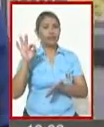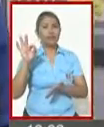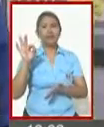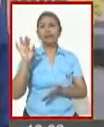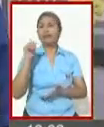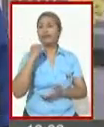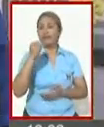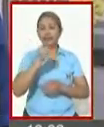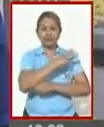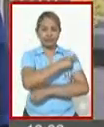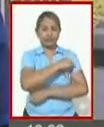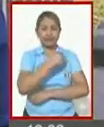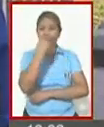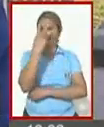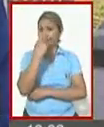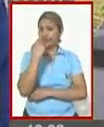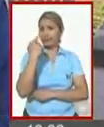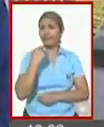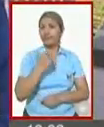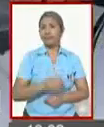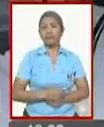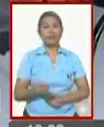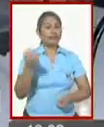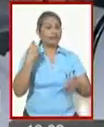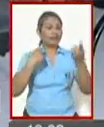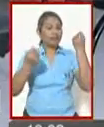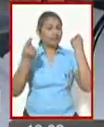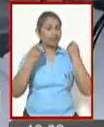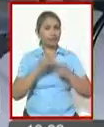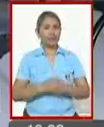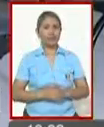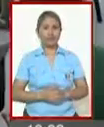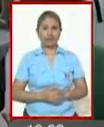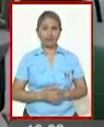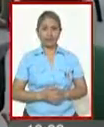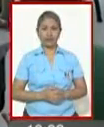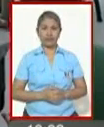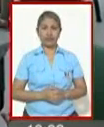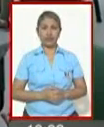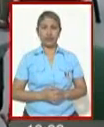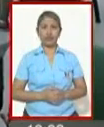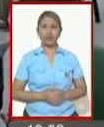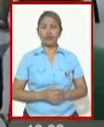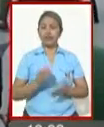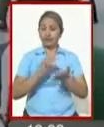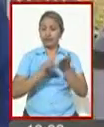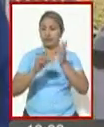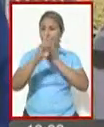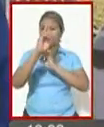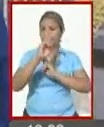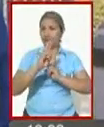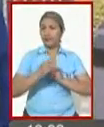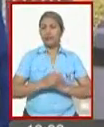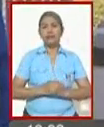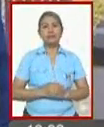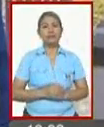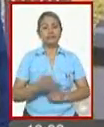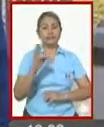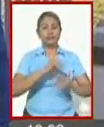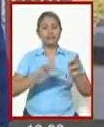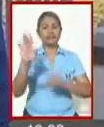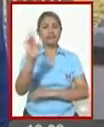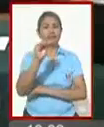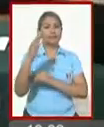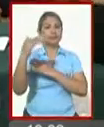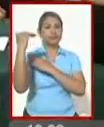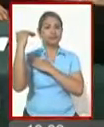lo ciego y hacerse el miope es una falta de respeto al pueblo